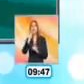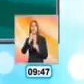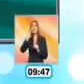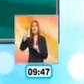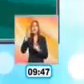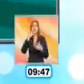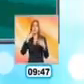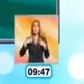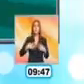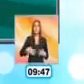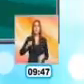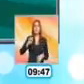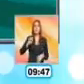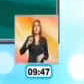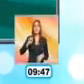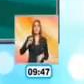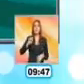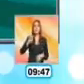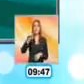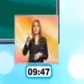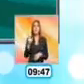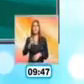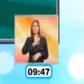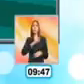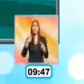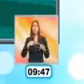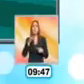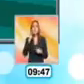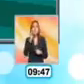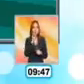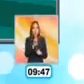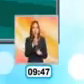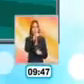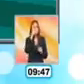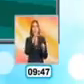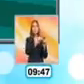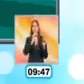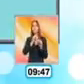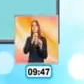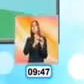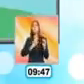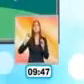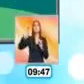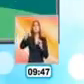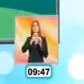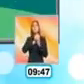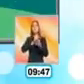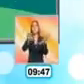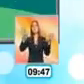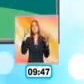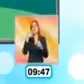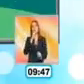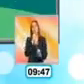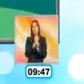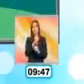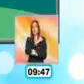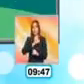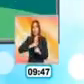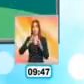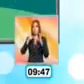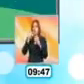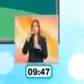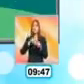sexy, pues por ahí se te puede filtrar a alguien que saque tus fotografías. Entonces hay que tener mucho cuidado con quién compartes